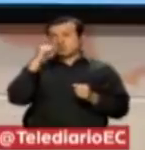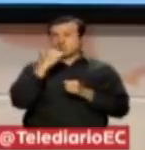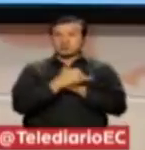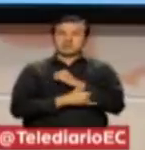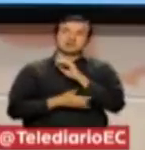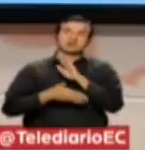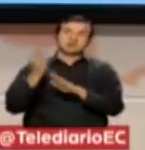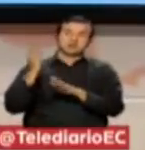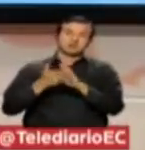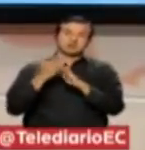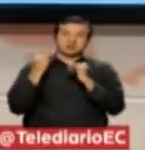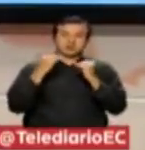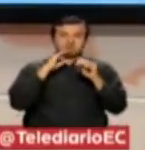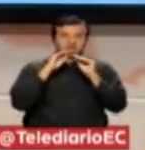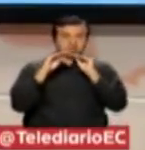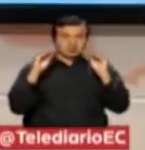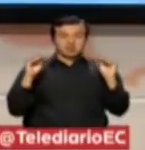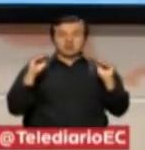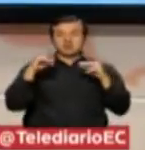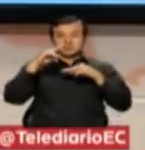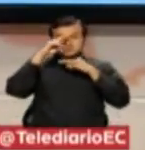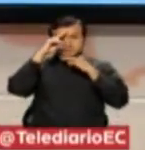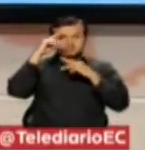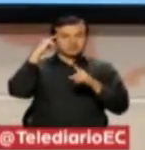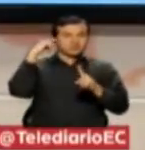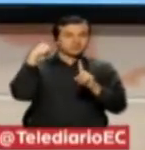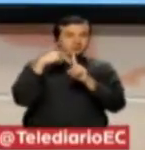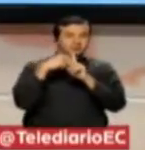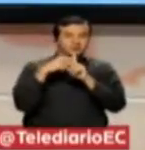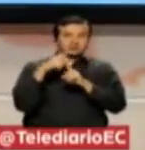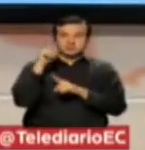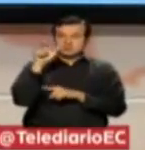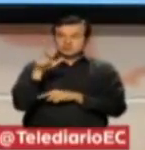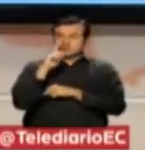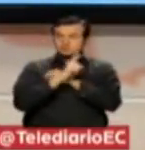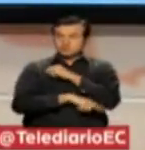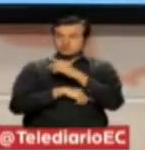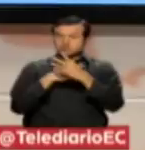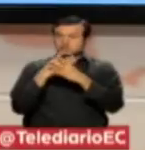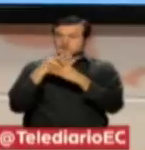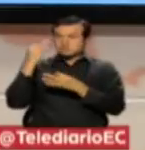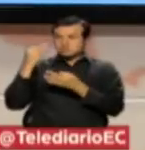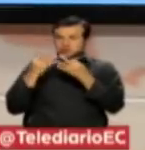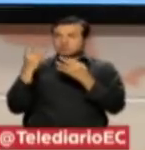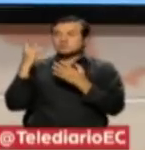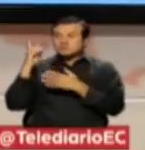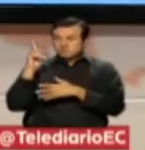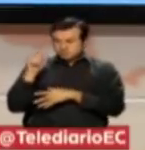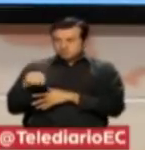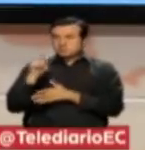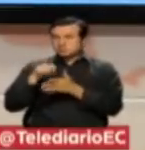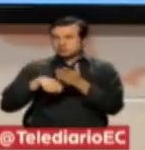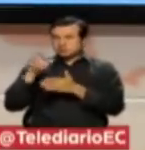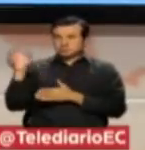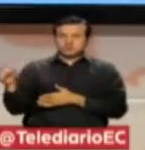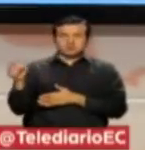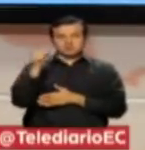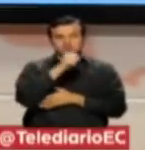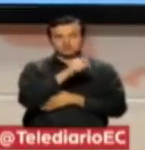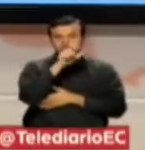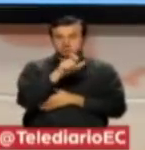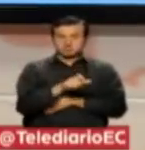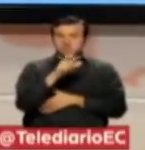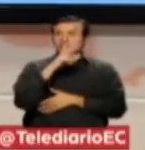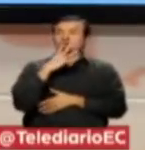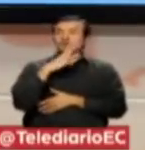gran noticia que tenemos hoy día, que también es otra buena noticia, es que ya un juzgado penal de Madrid, de España, ha autorizado la extradición de otro de los que huyeron